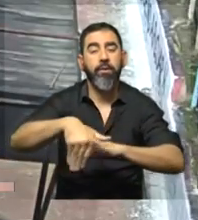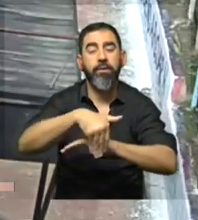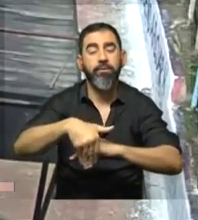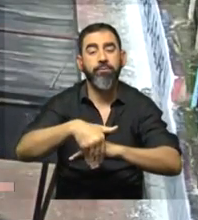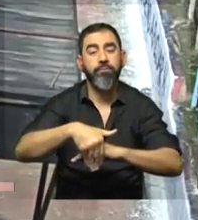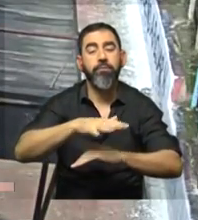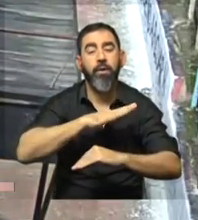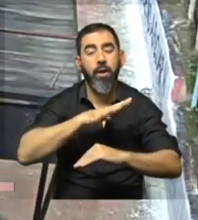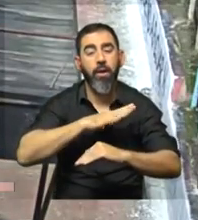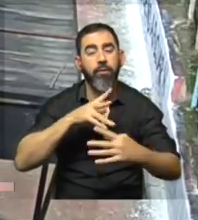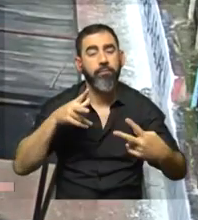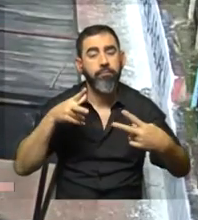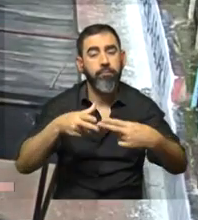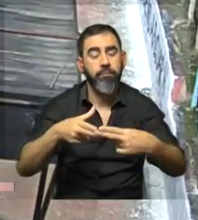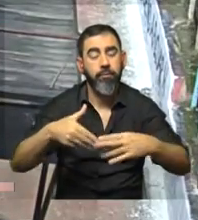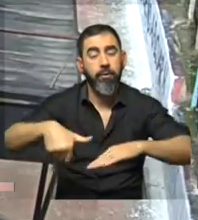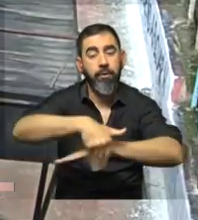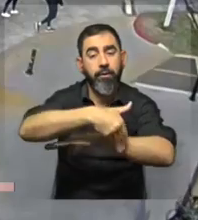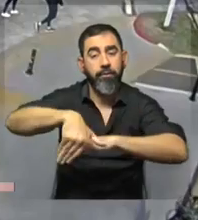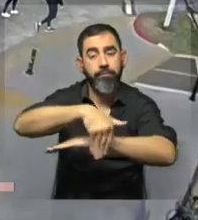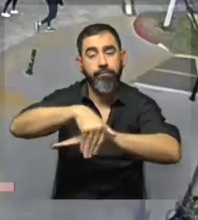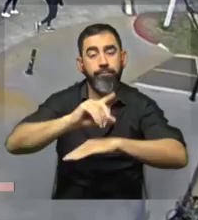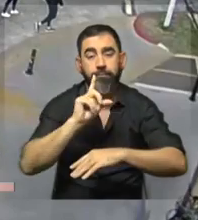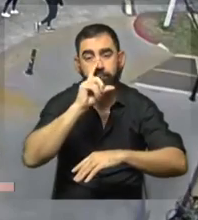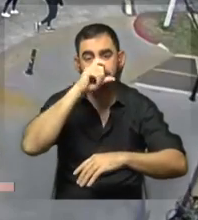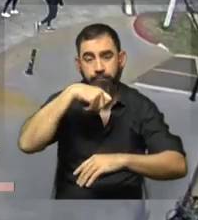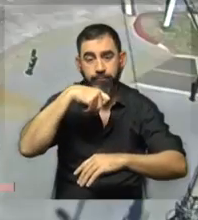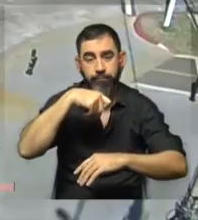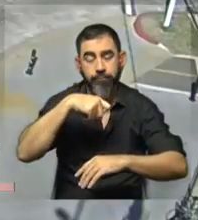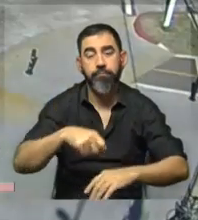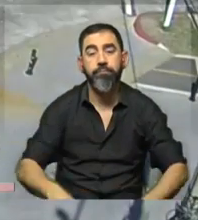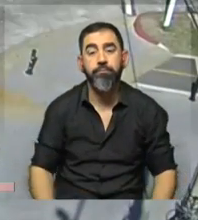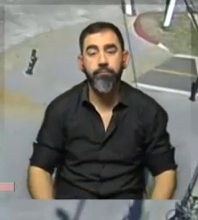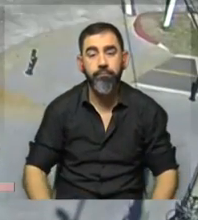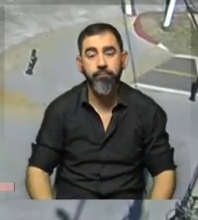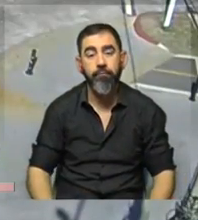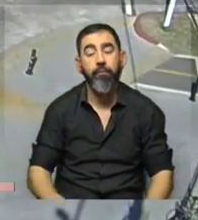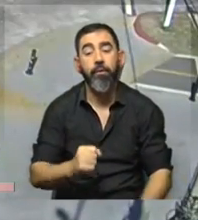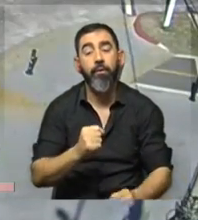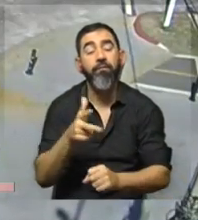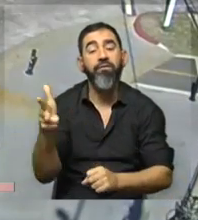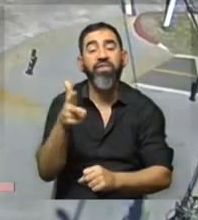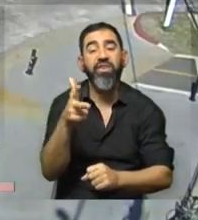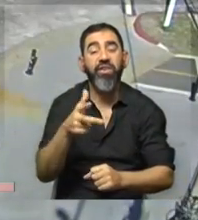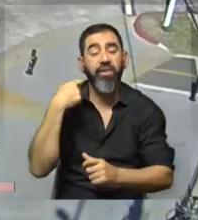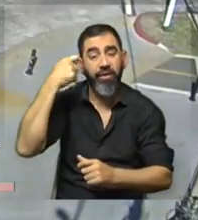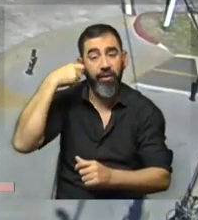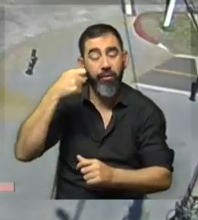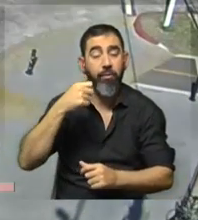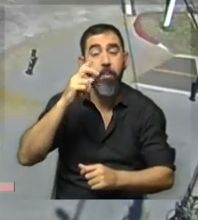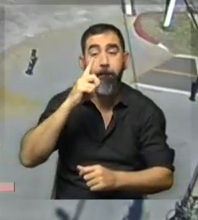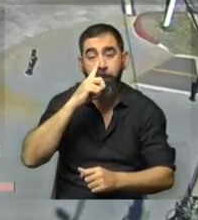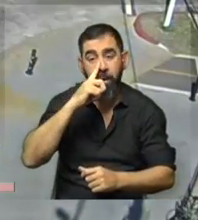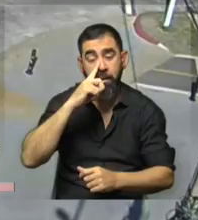que hay varias interrupciones de tránsito justamente en la capital, entre otras cosas por tareas de filmación. Por ejemplo,